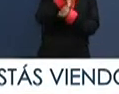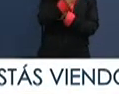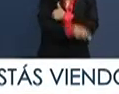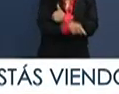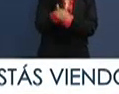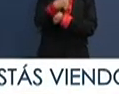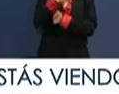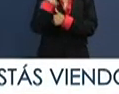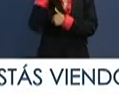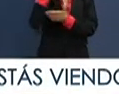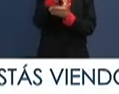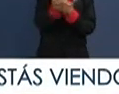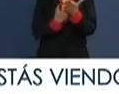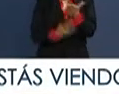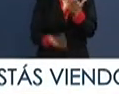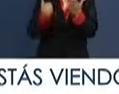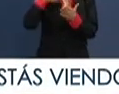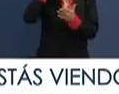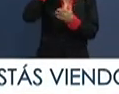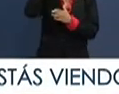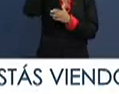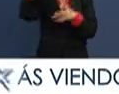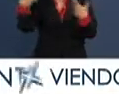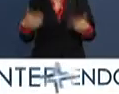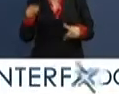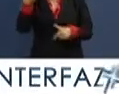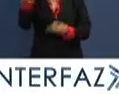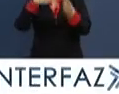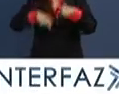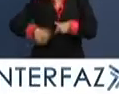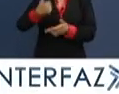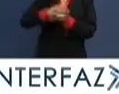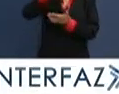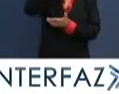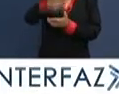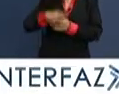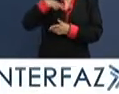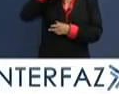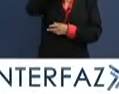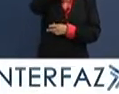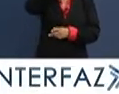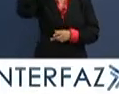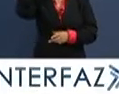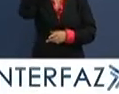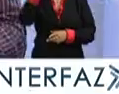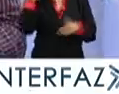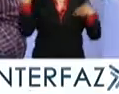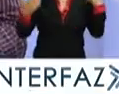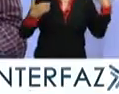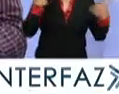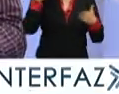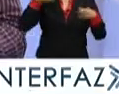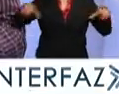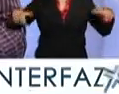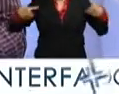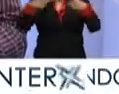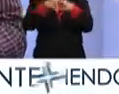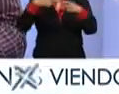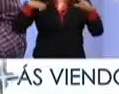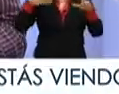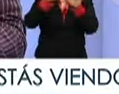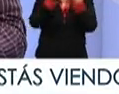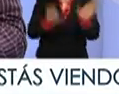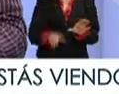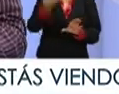estos certámenes de dibujo, de aprovechamiento, vienen a la Ciudad de México y se enriquecen, los llevan de paseo a las pirámides, al castillo